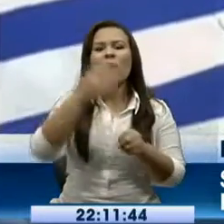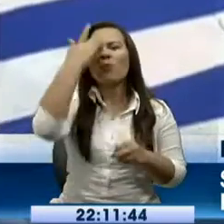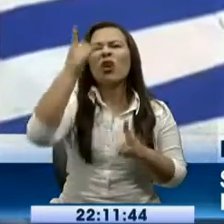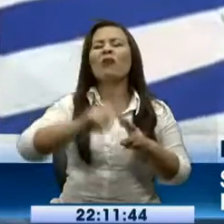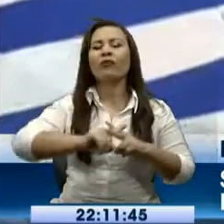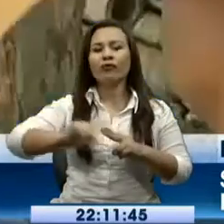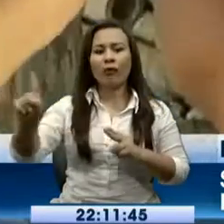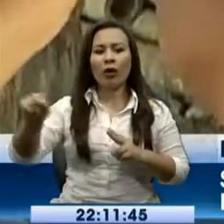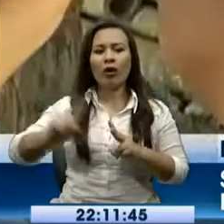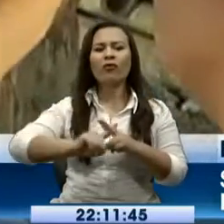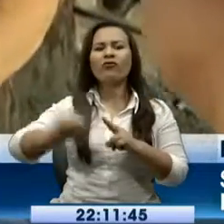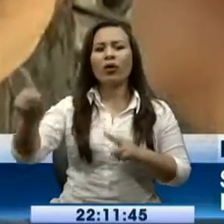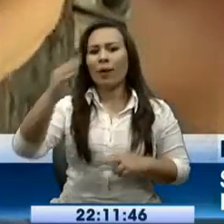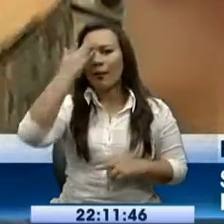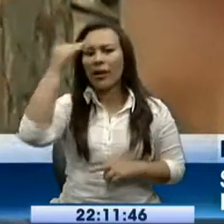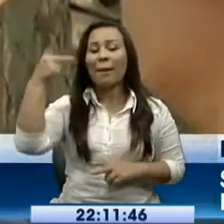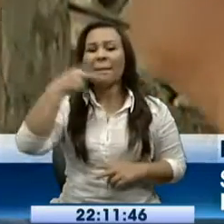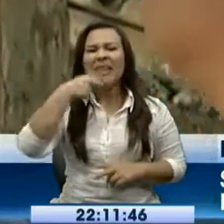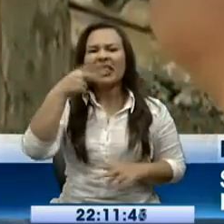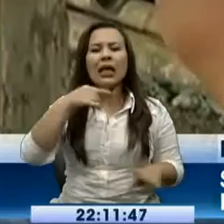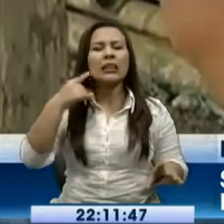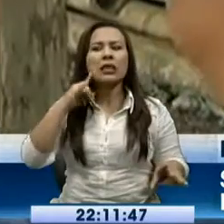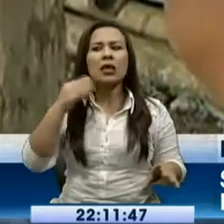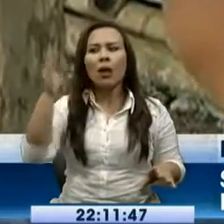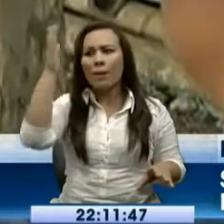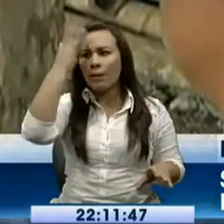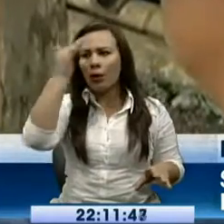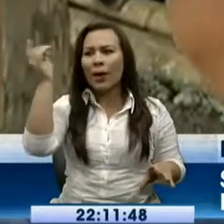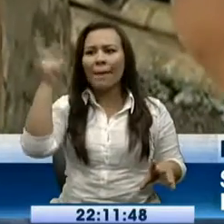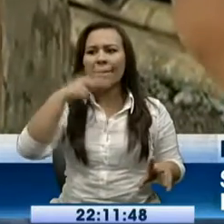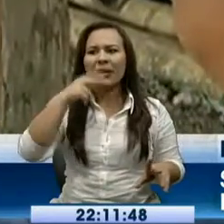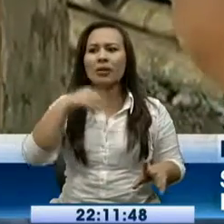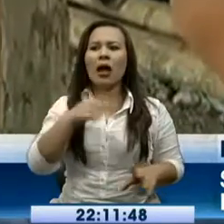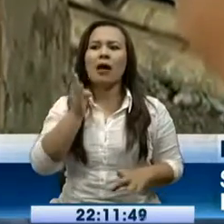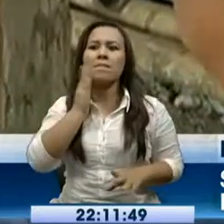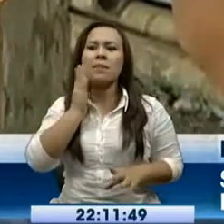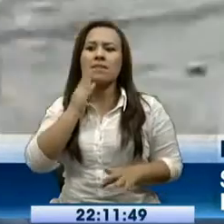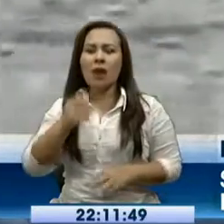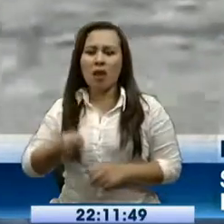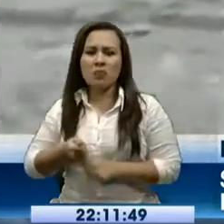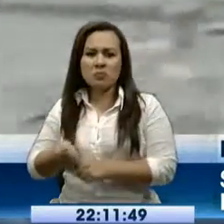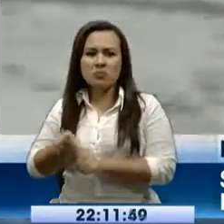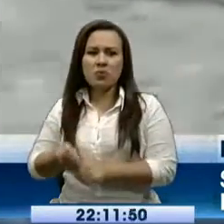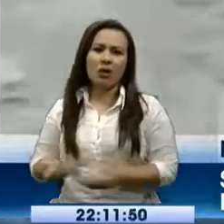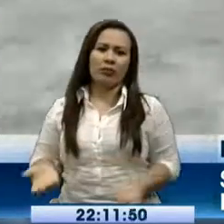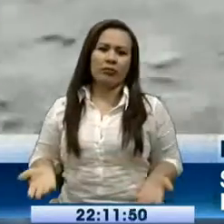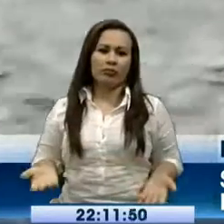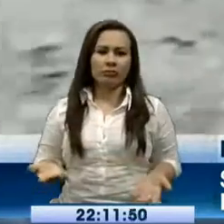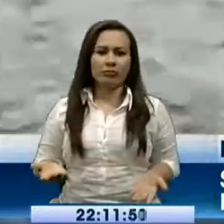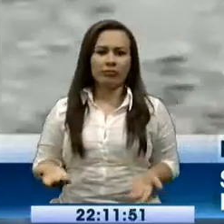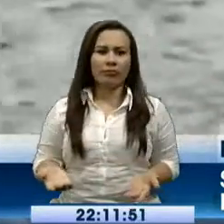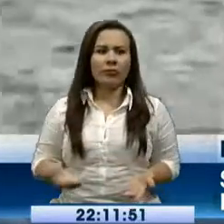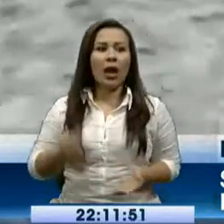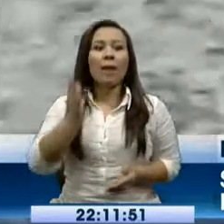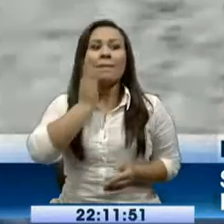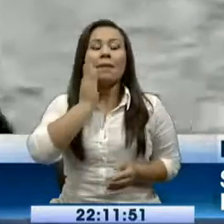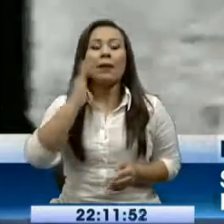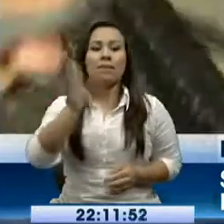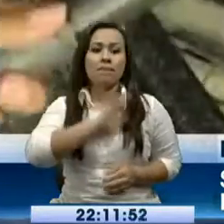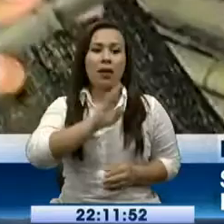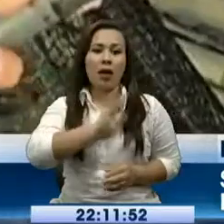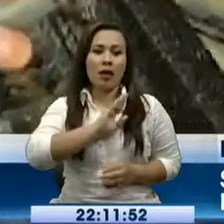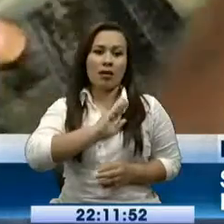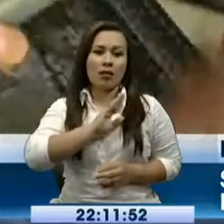ido a huir, ¿por qué mentiría la niña? La niña es inducida por la madre, es lo único que puedo decir. Es venganza de ella, es venganza de